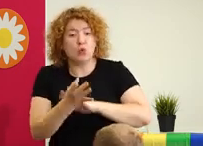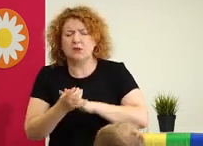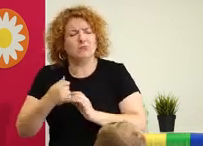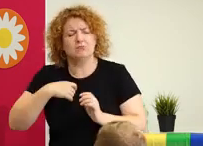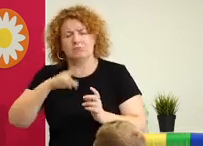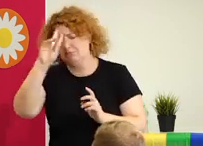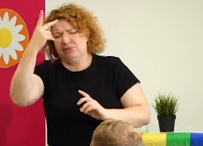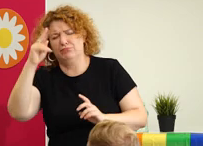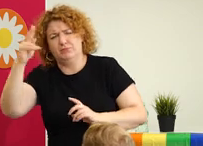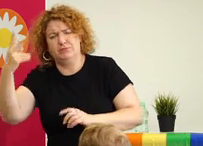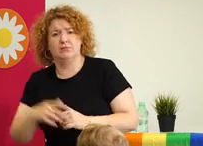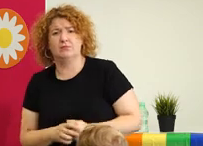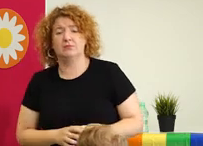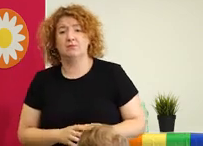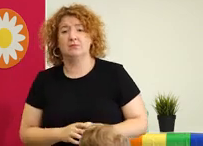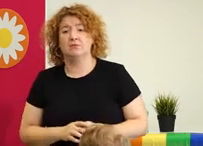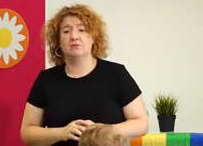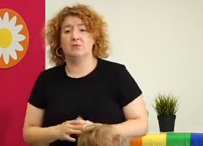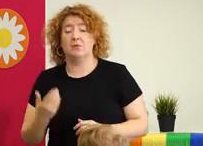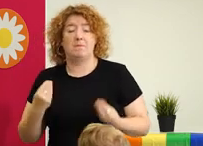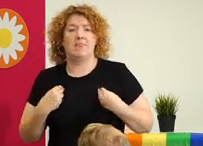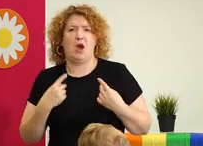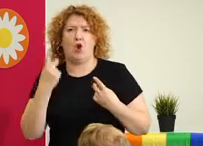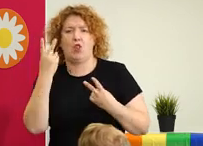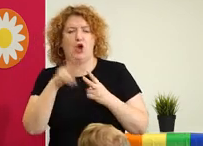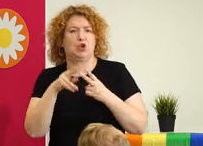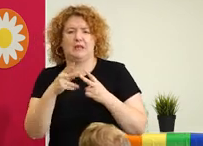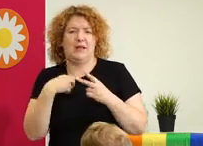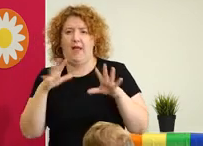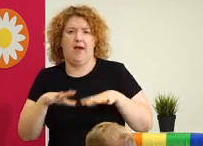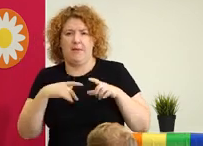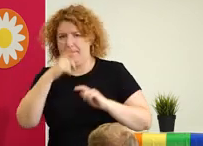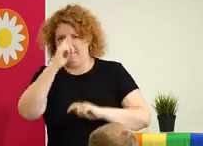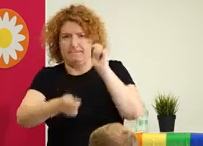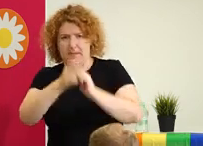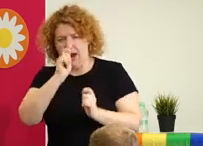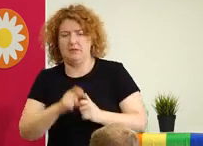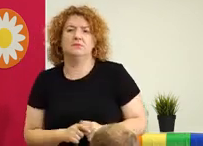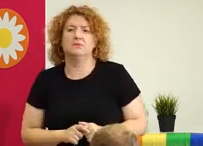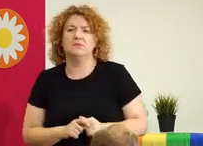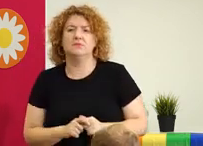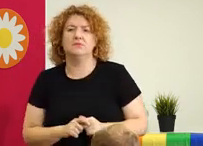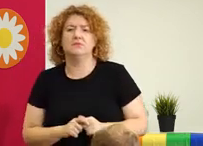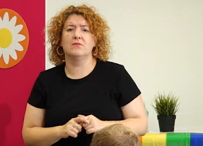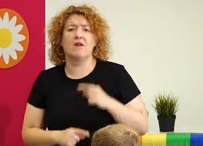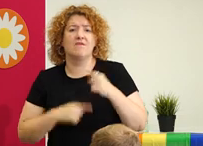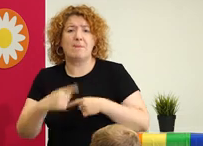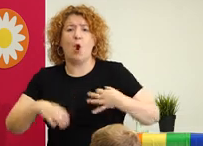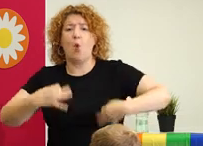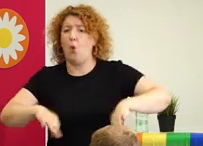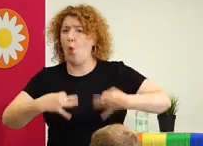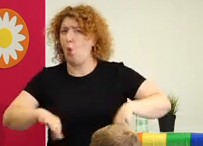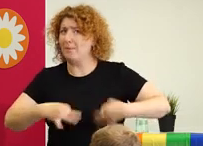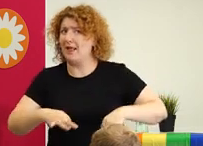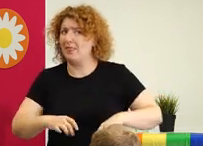Yo aprendí dos cosas en la vida. Primero, al haber vivido en una familia humilde,